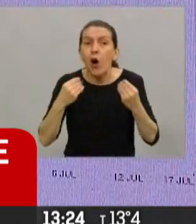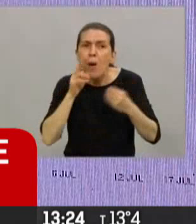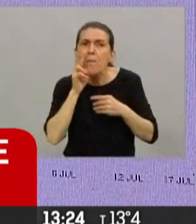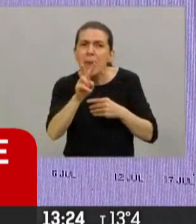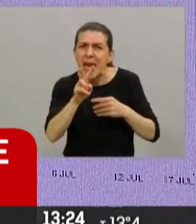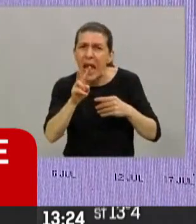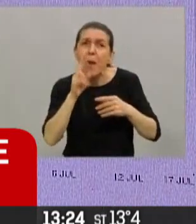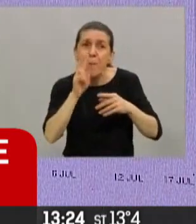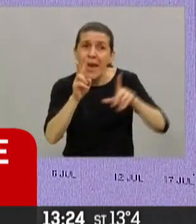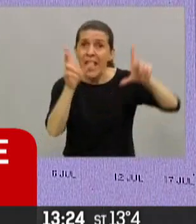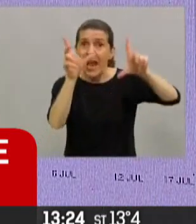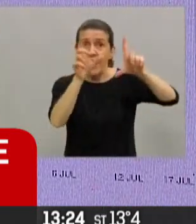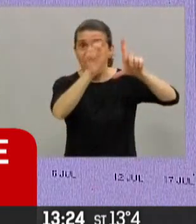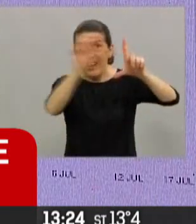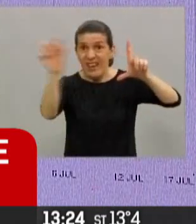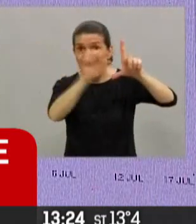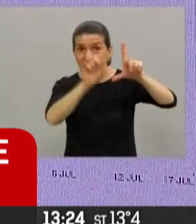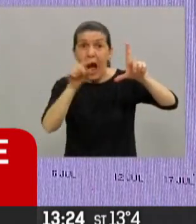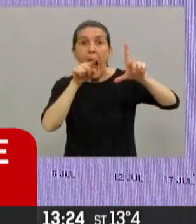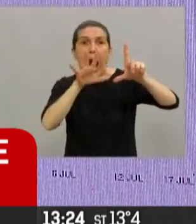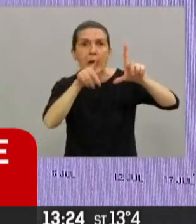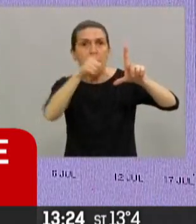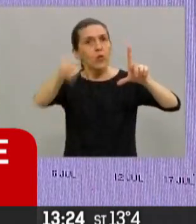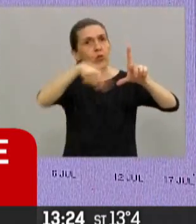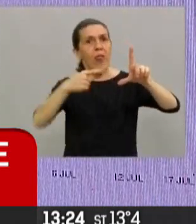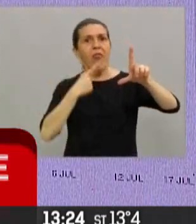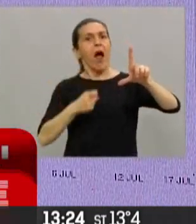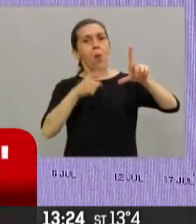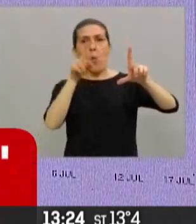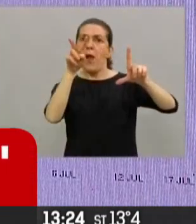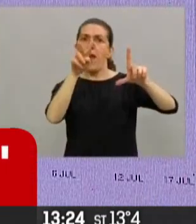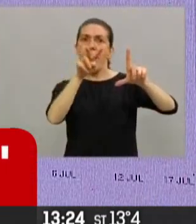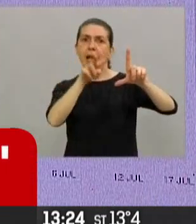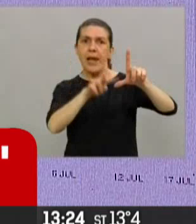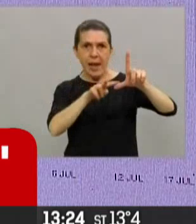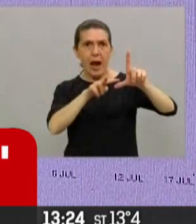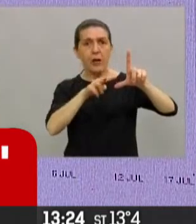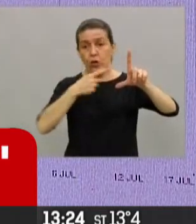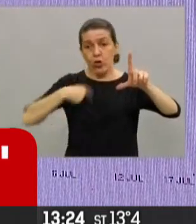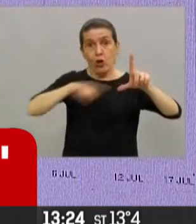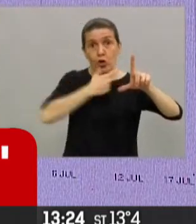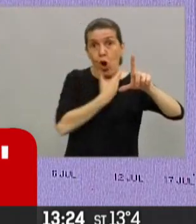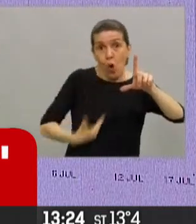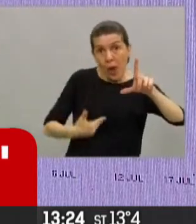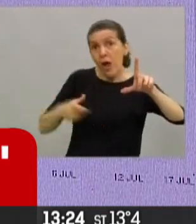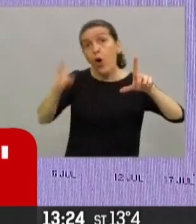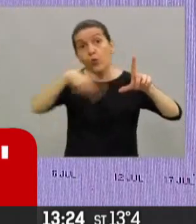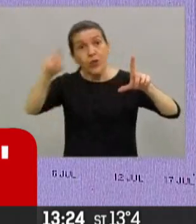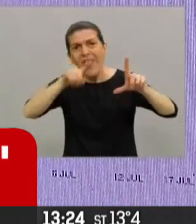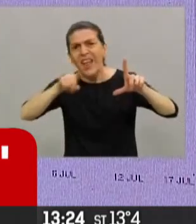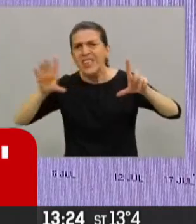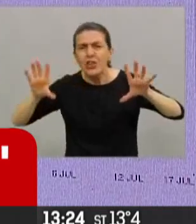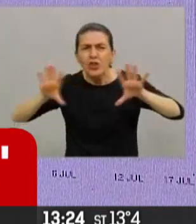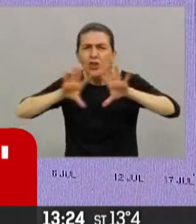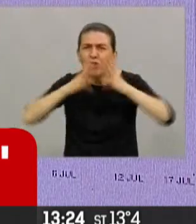Mírenla, porque esto es lo que va a demostrar que ustedes y nosotros, todos